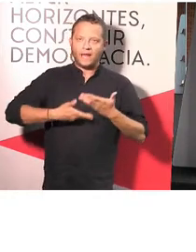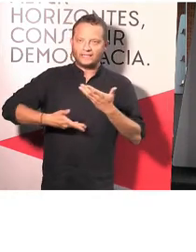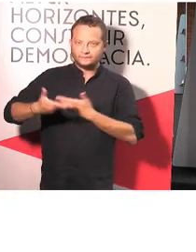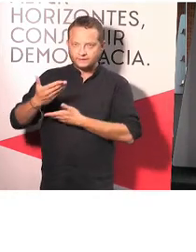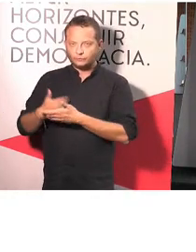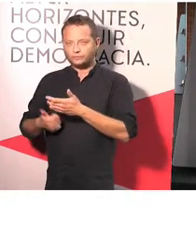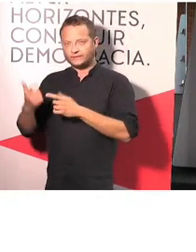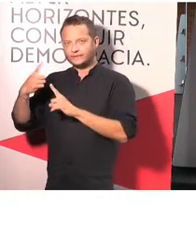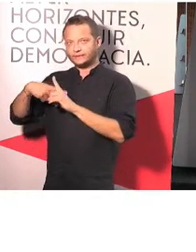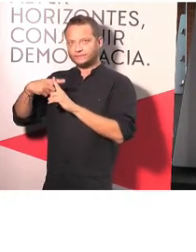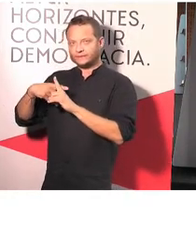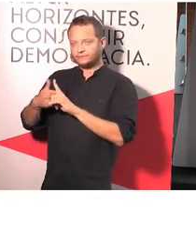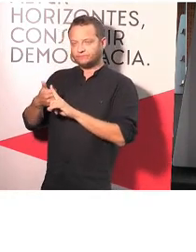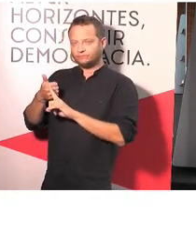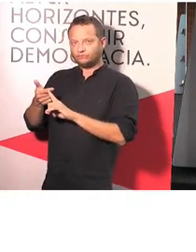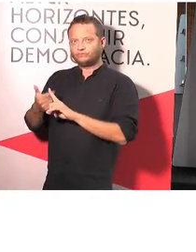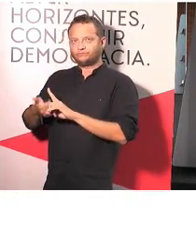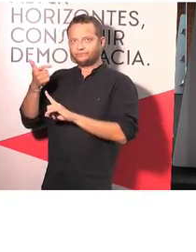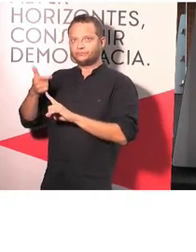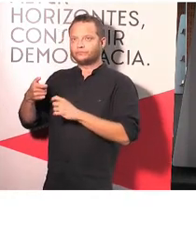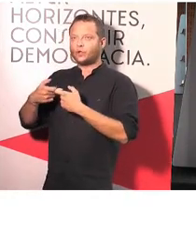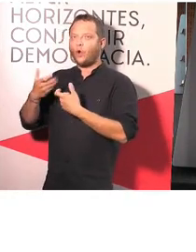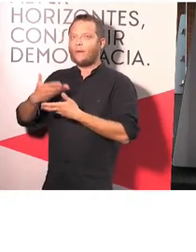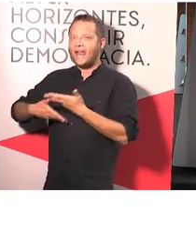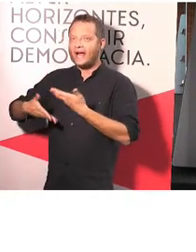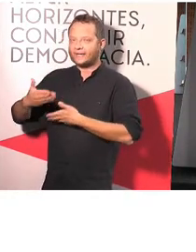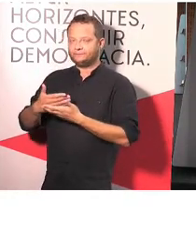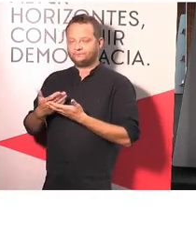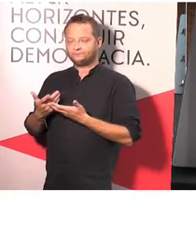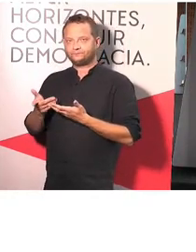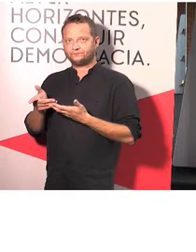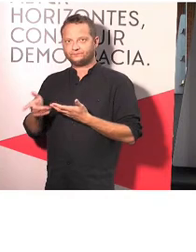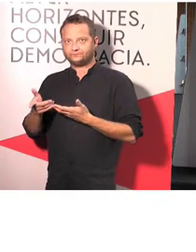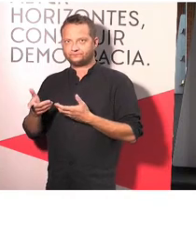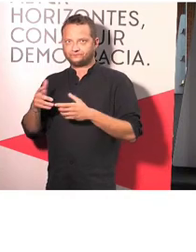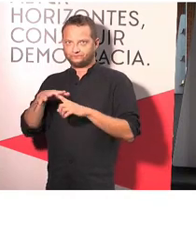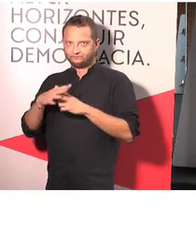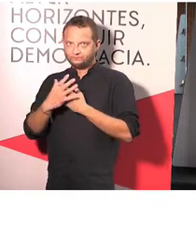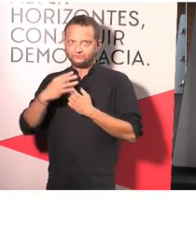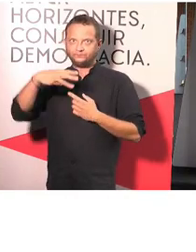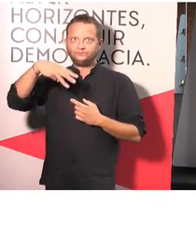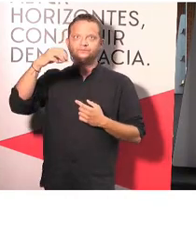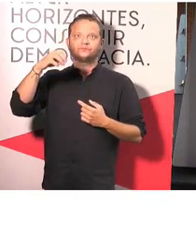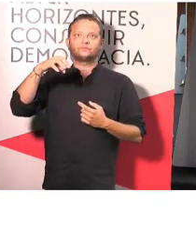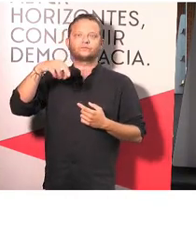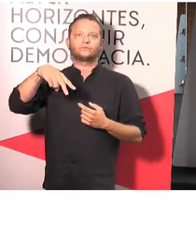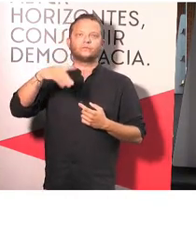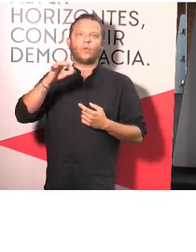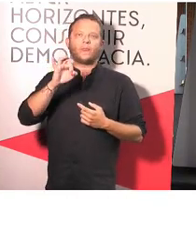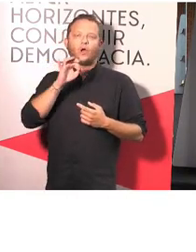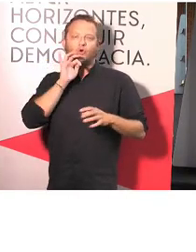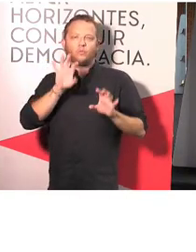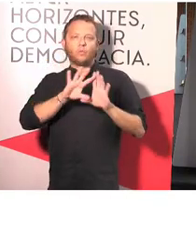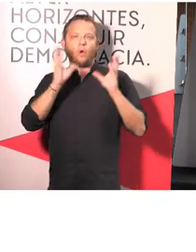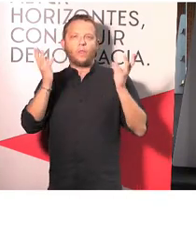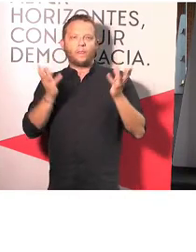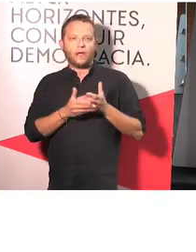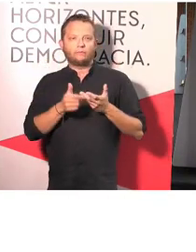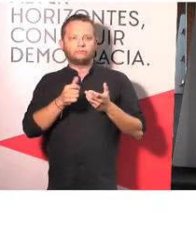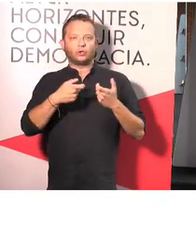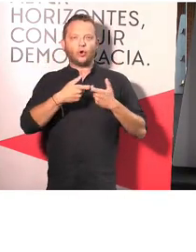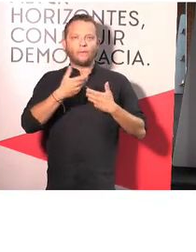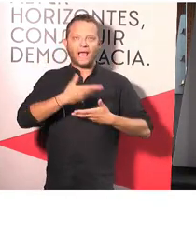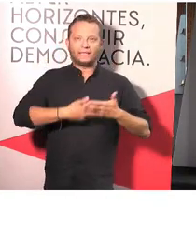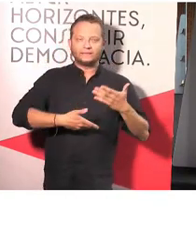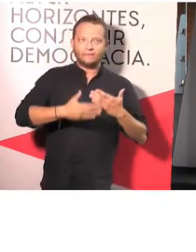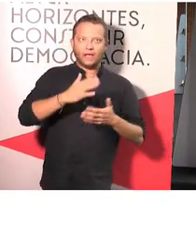Que tiene un nivel de escala bastante elevado, ¿no? Hasta ahora pues teníamos el caso de Mondragón como un referente mundial de una cooperativa